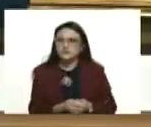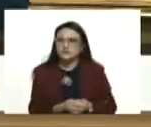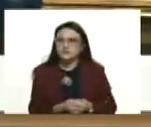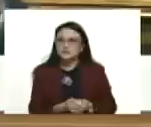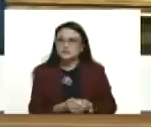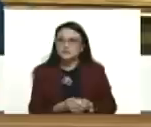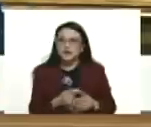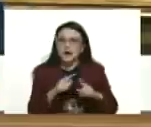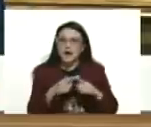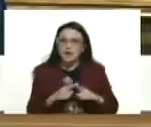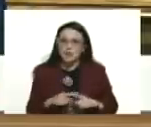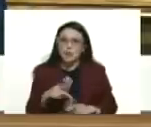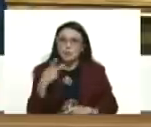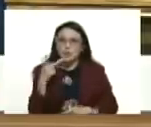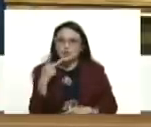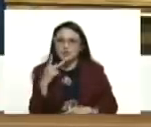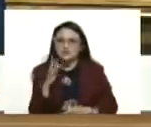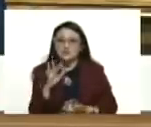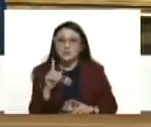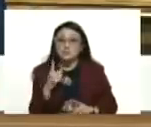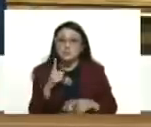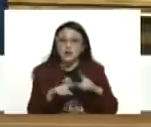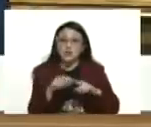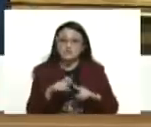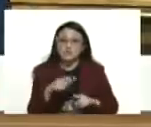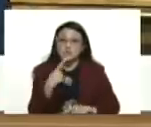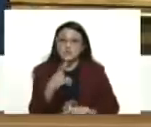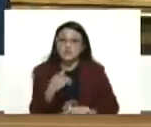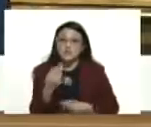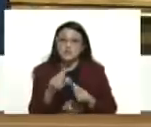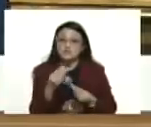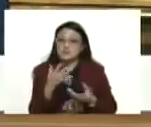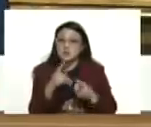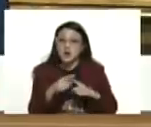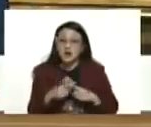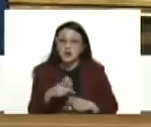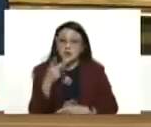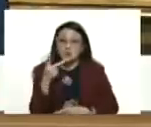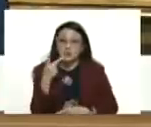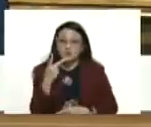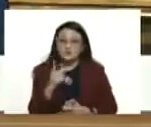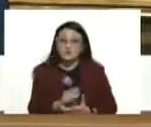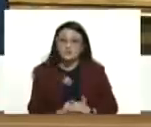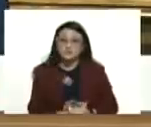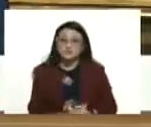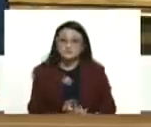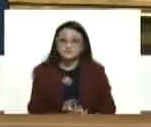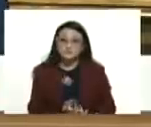los cálculos políticos. Fue de las primeras cosas que dijo: esto lo hacemos sin cálculo político.